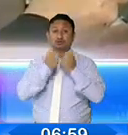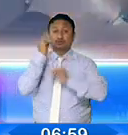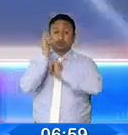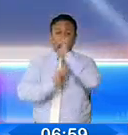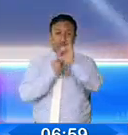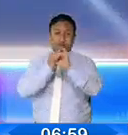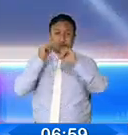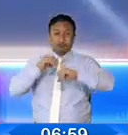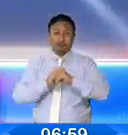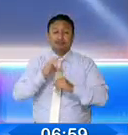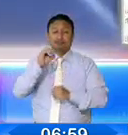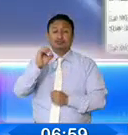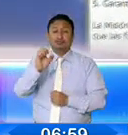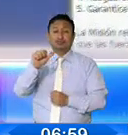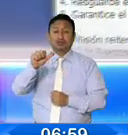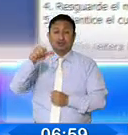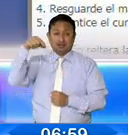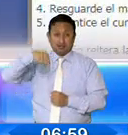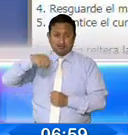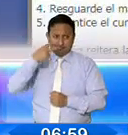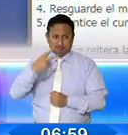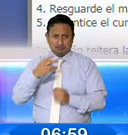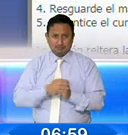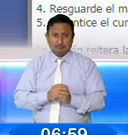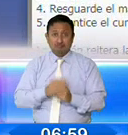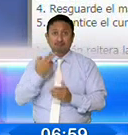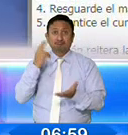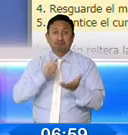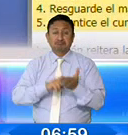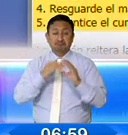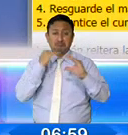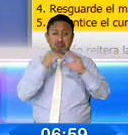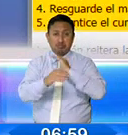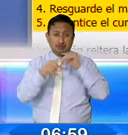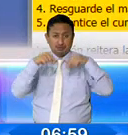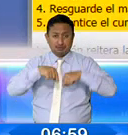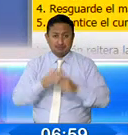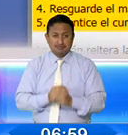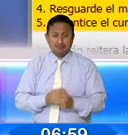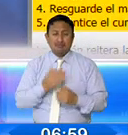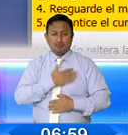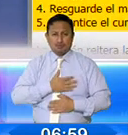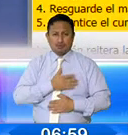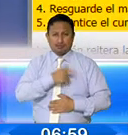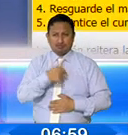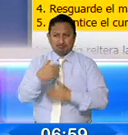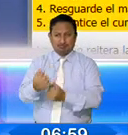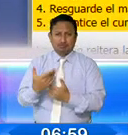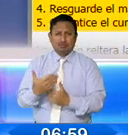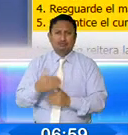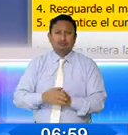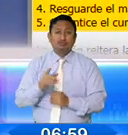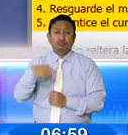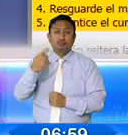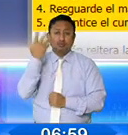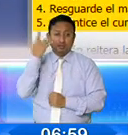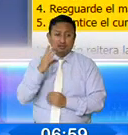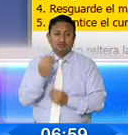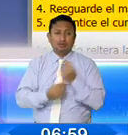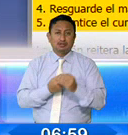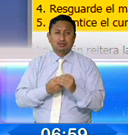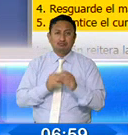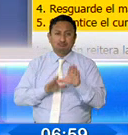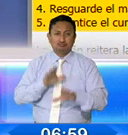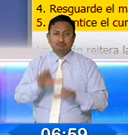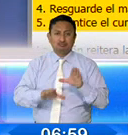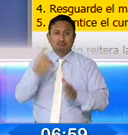Organización de Estados Americanos, en un comunicado pidió se resuelva e informe sobre los pasos a seguir en los próximos días. Brinde garantías de certeza